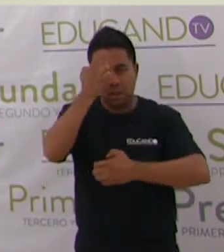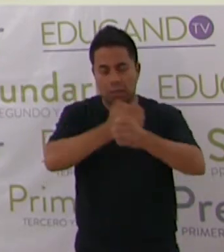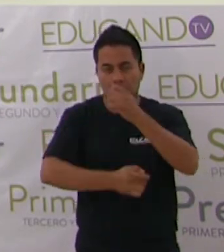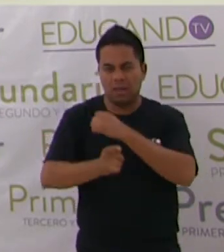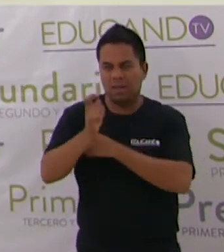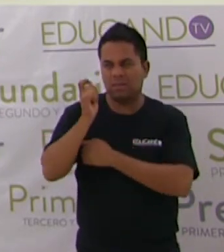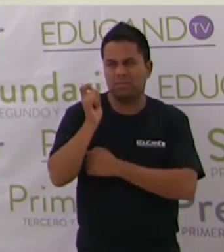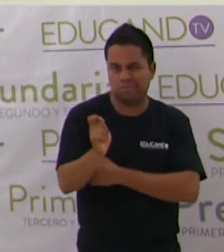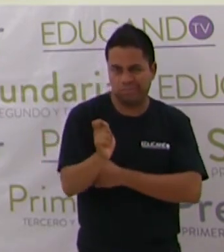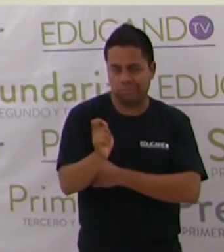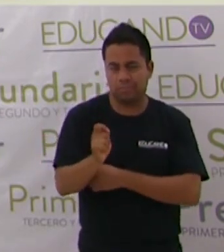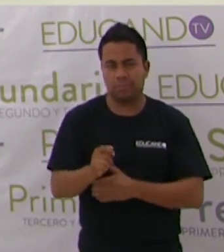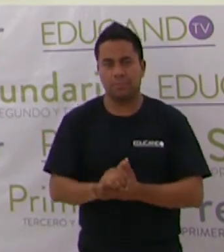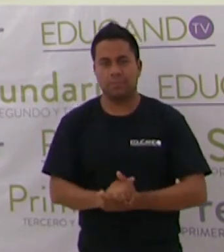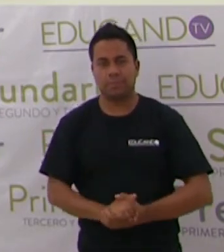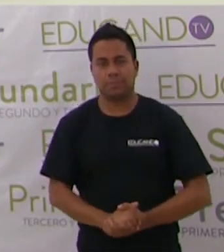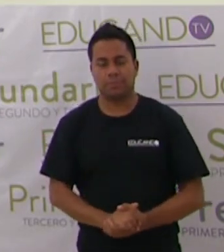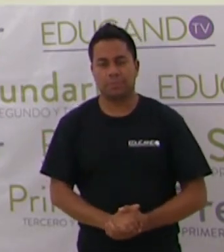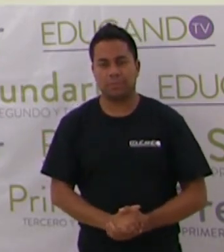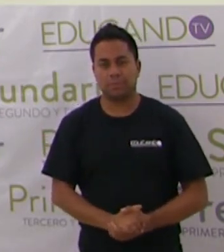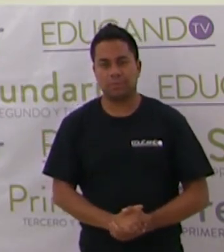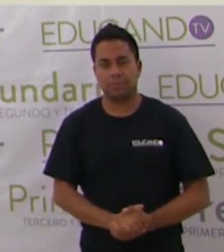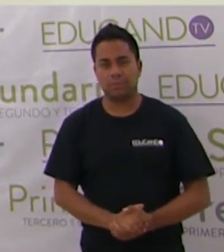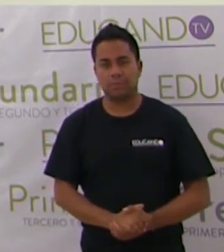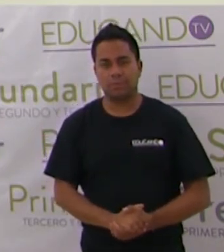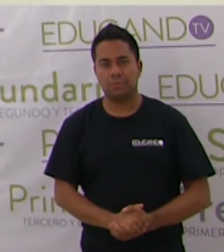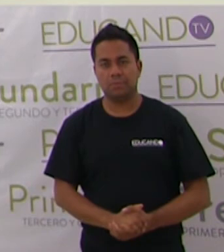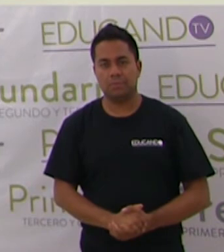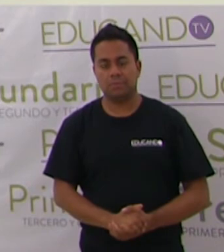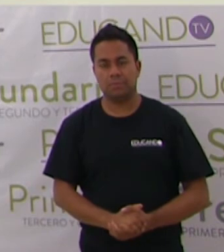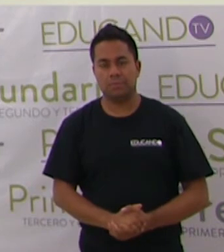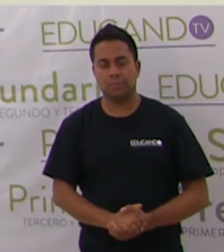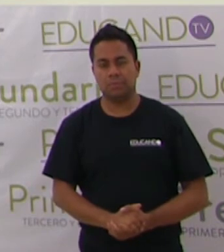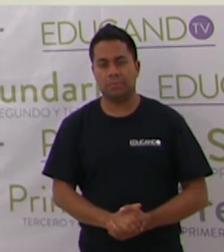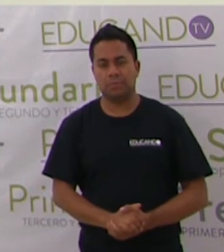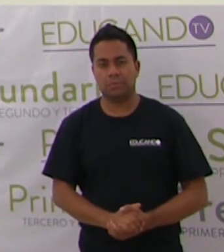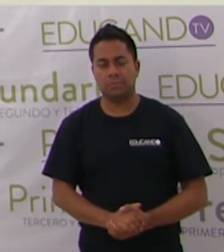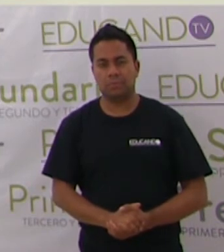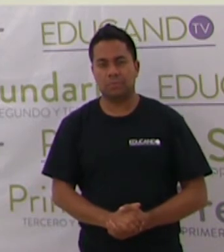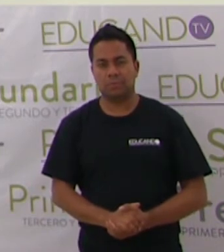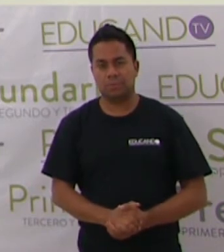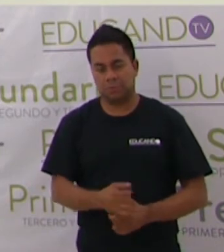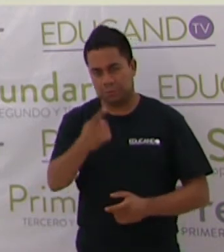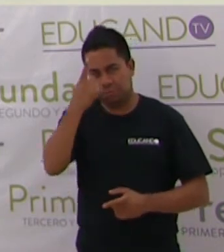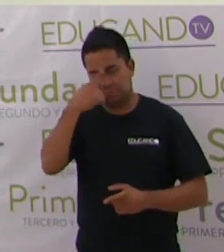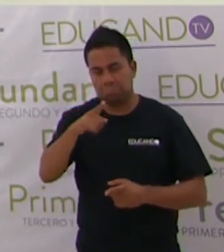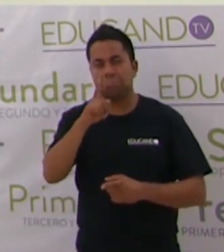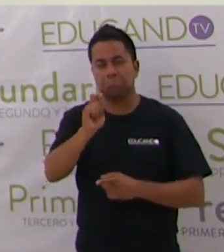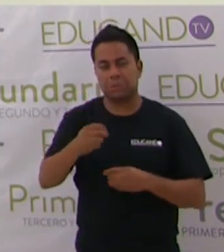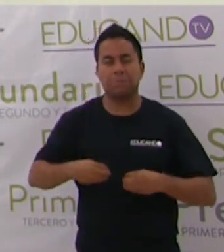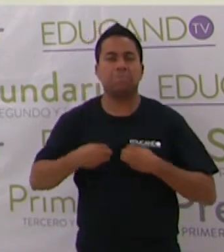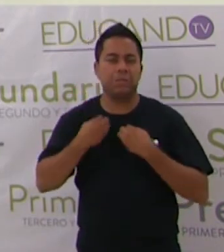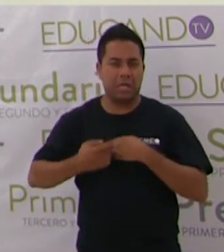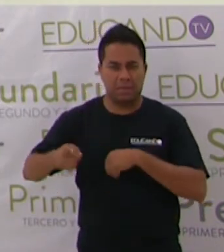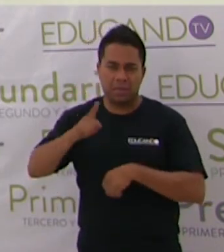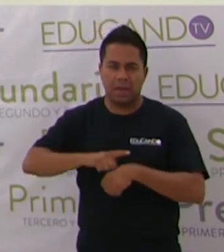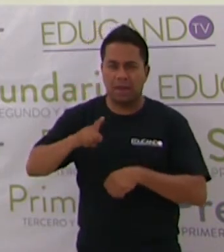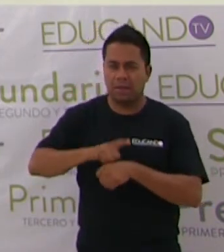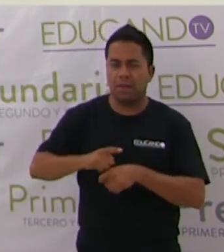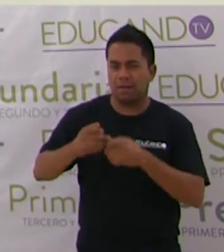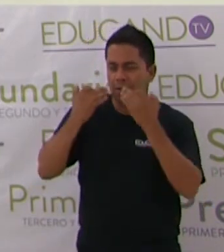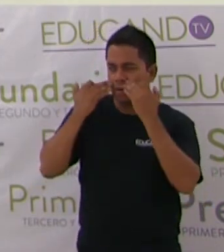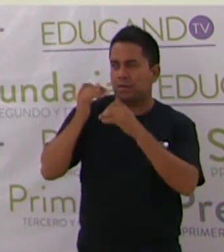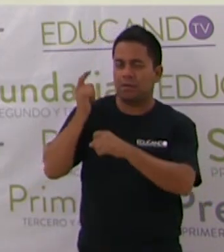fenómeno. Un fenómeno de la vida cotidiana. Esta